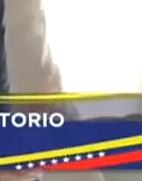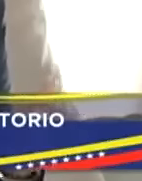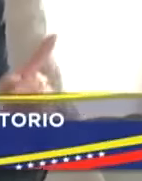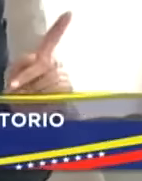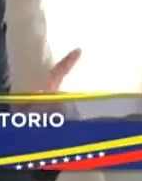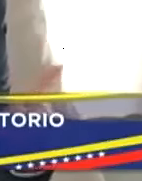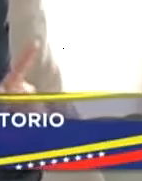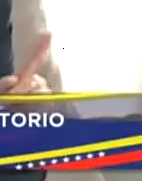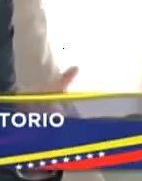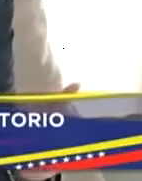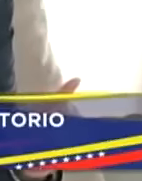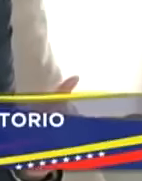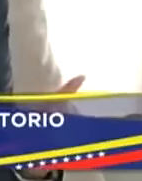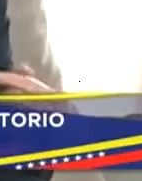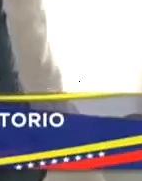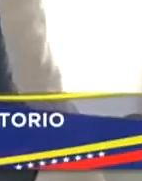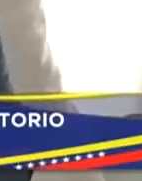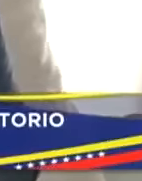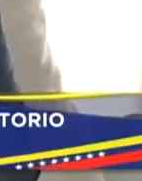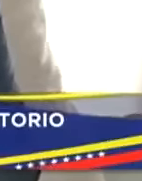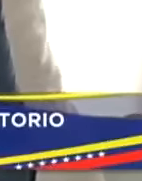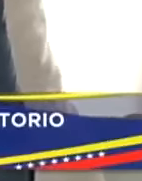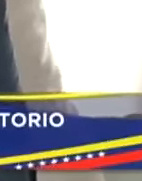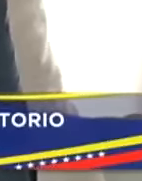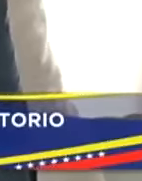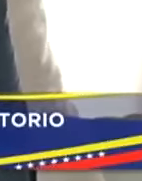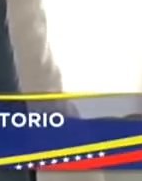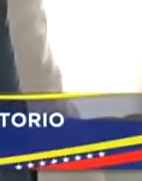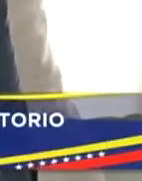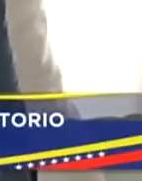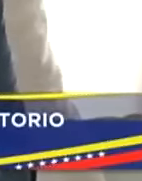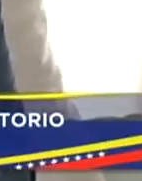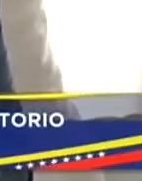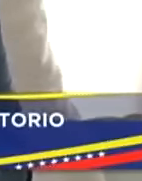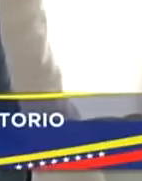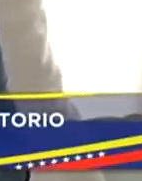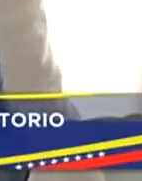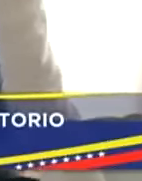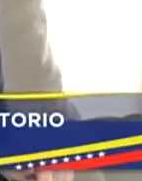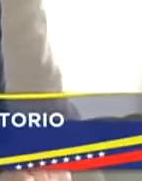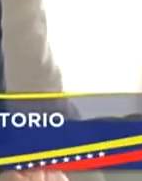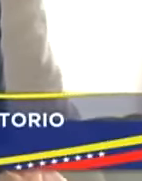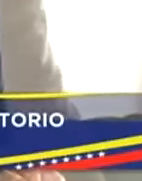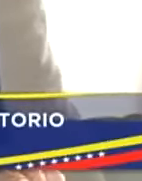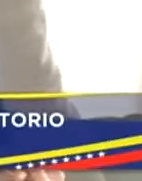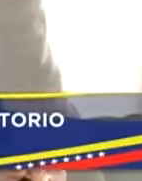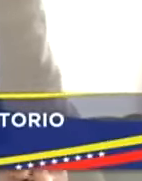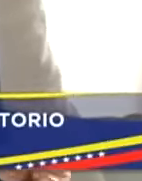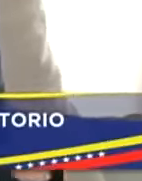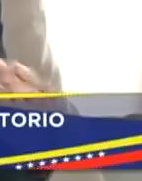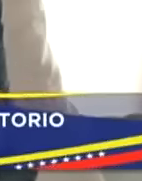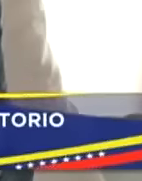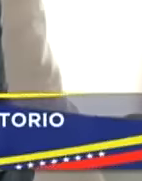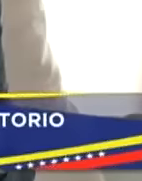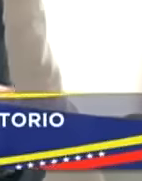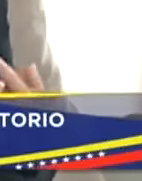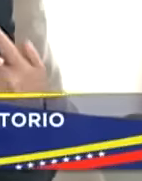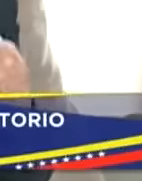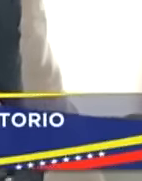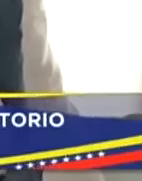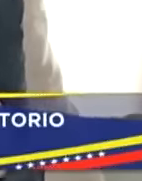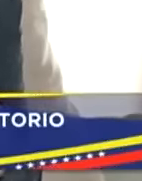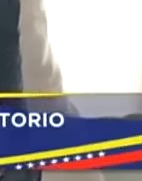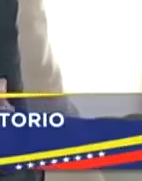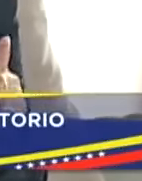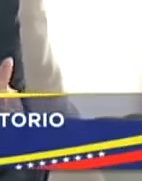no reconocer jurisdicción extranjera alguna, sino la jurisdicción venezolana. Pero es una señal de que Venezuela